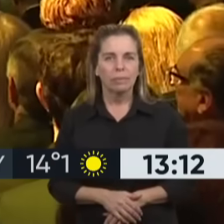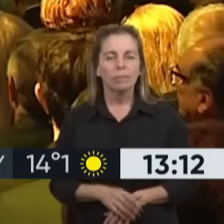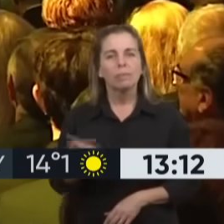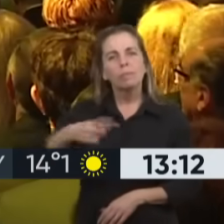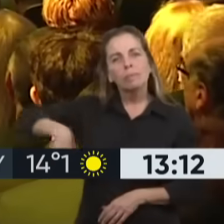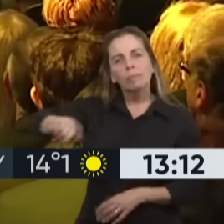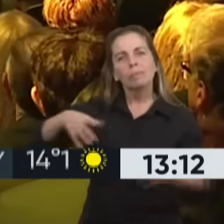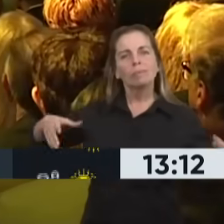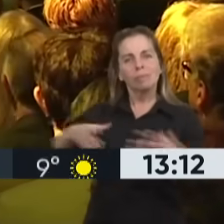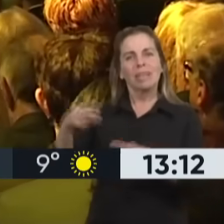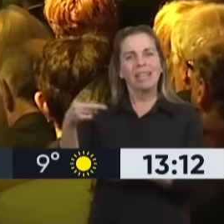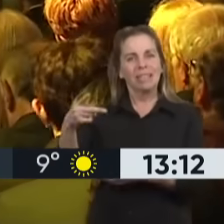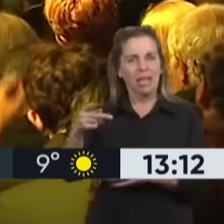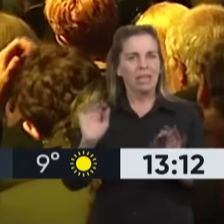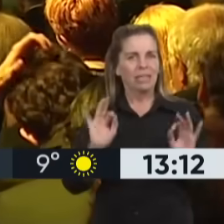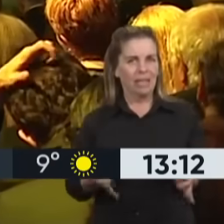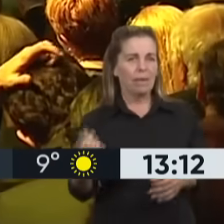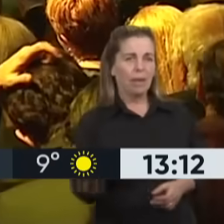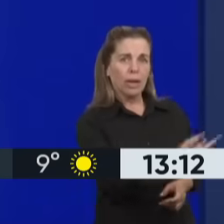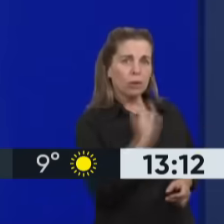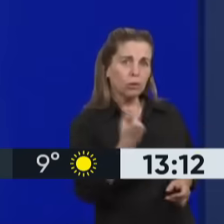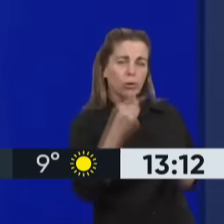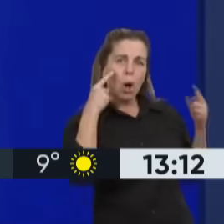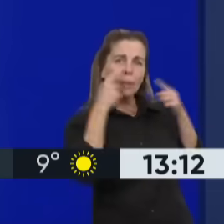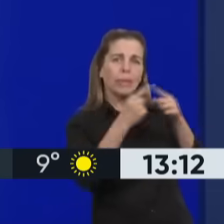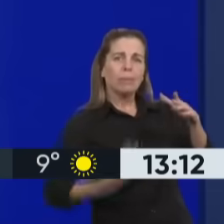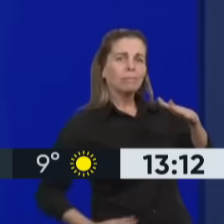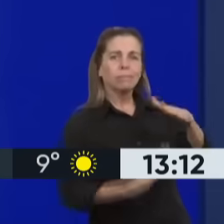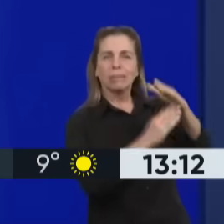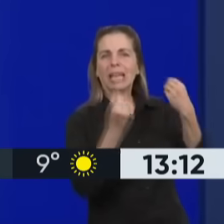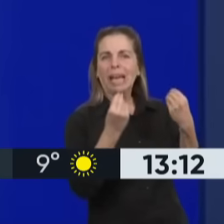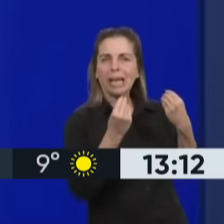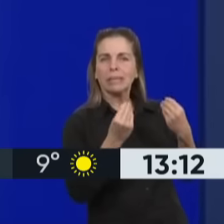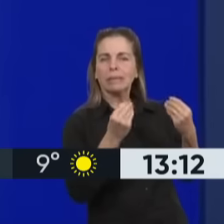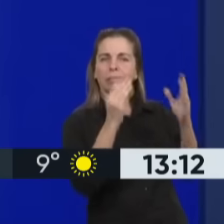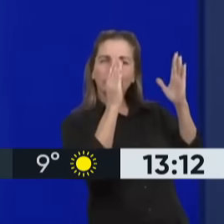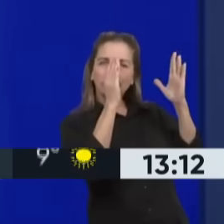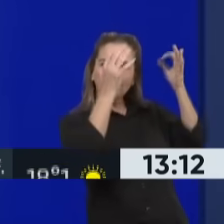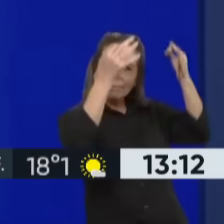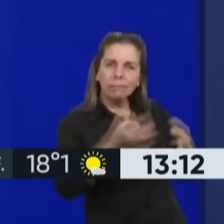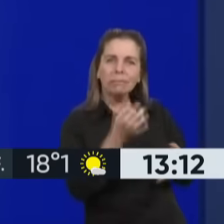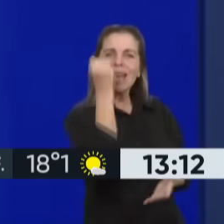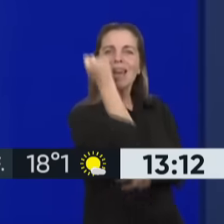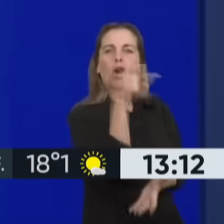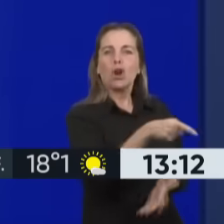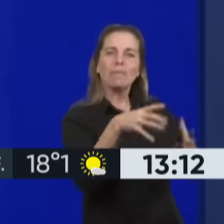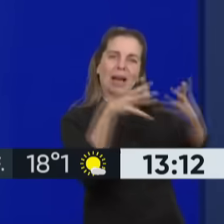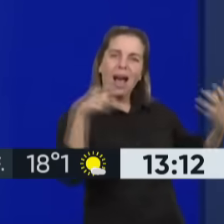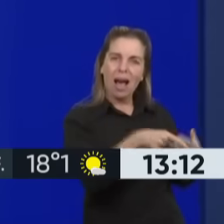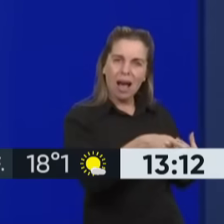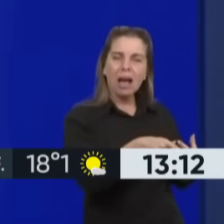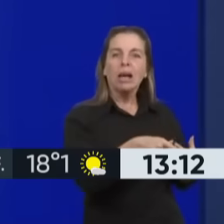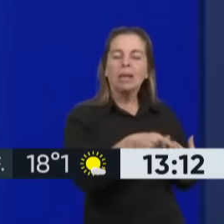Ellos saben que nuestra mayor fortaleza es el orden macroeconómico, porque si nuestro modelo de superávit actúa como un barco acorazado, el